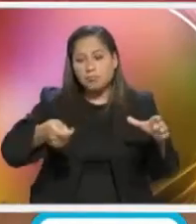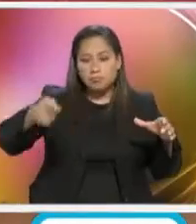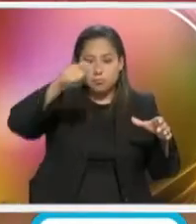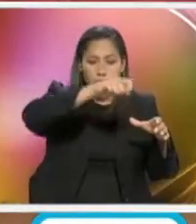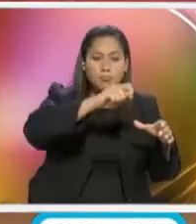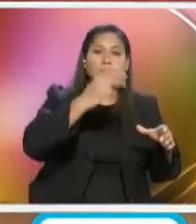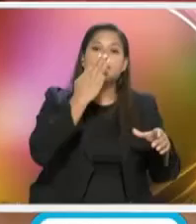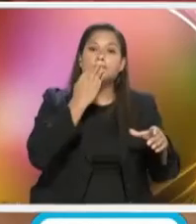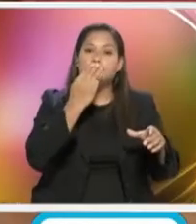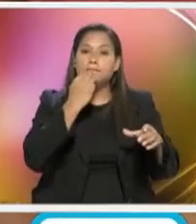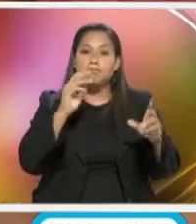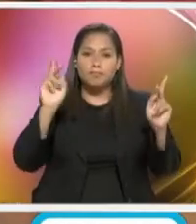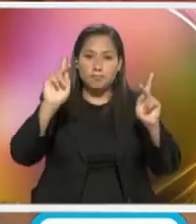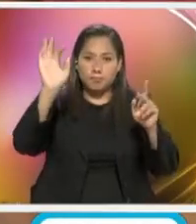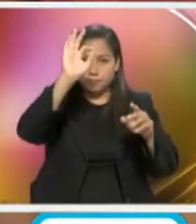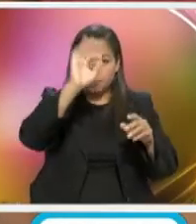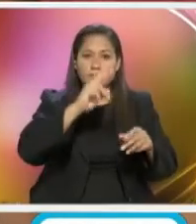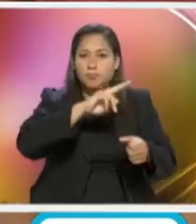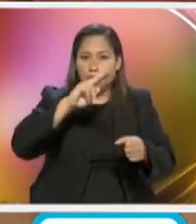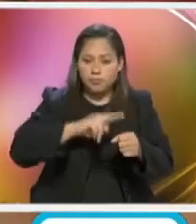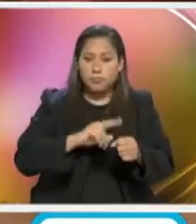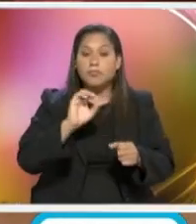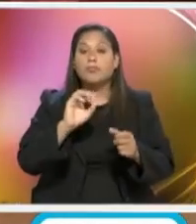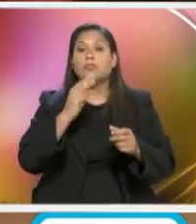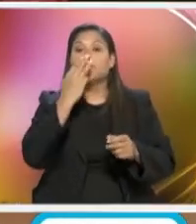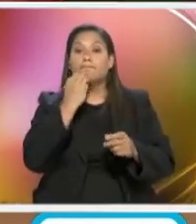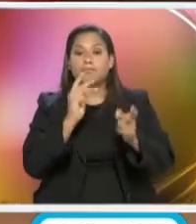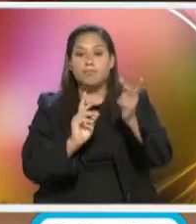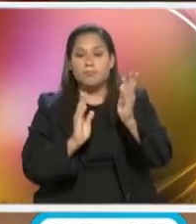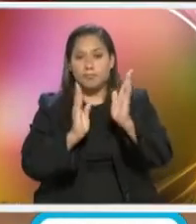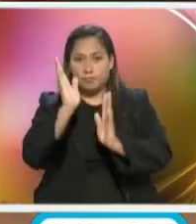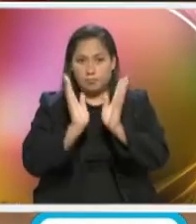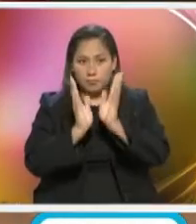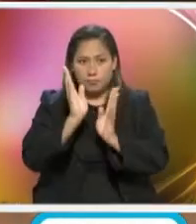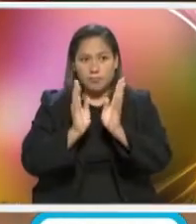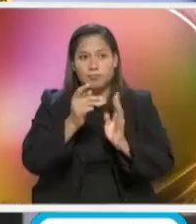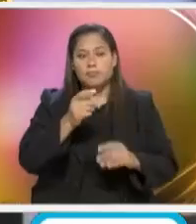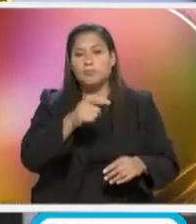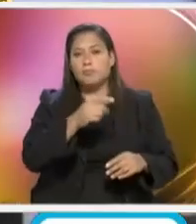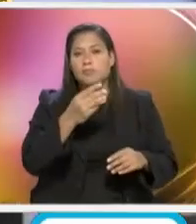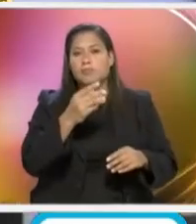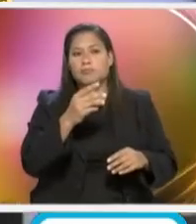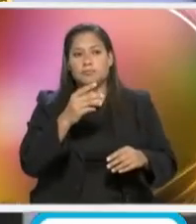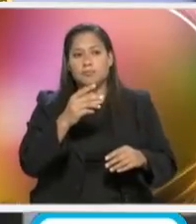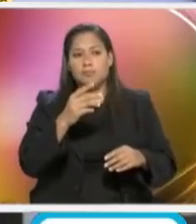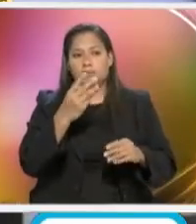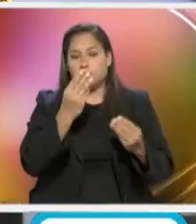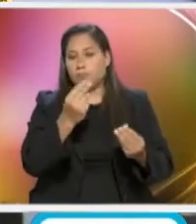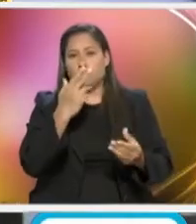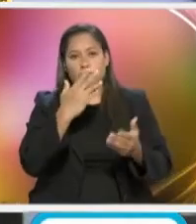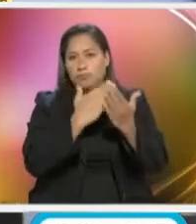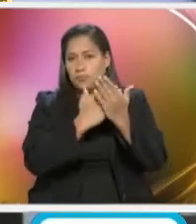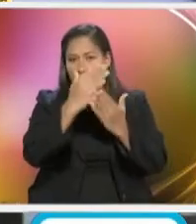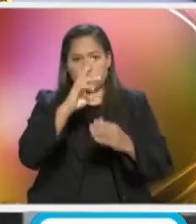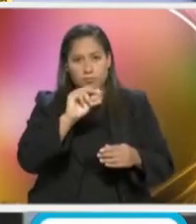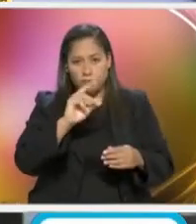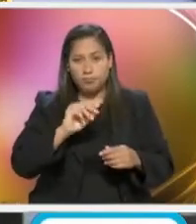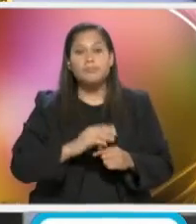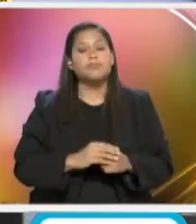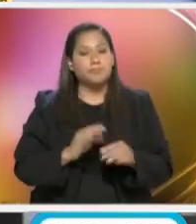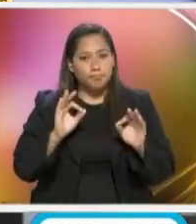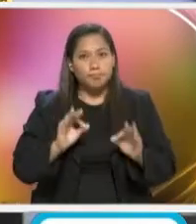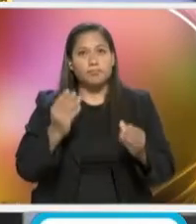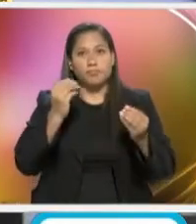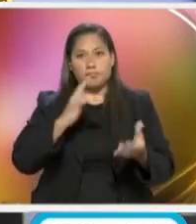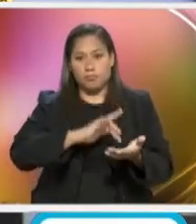abeja cruda o media cucharadita de miel de agave, que no tiene tanto índice, su índice glucémico no es tan alto como Muy el bien. de... Perfecto, pues Muy muchas